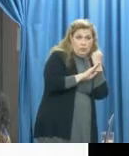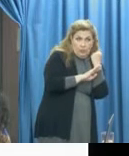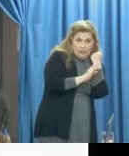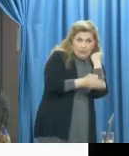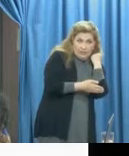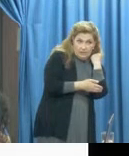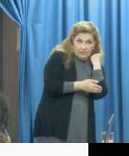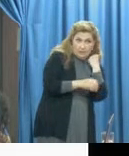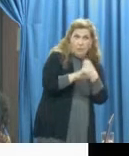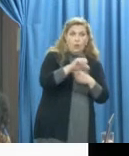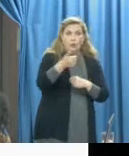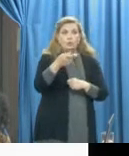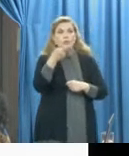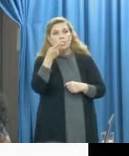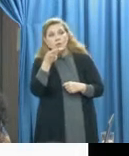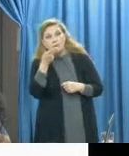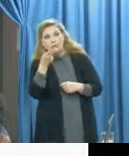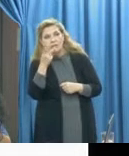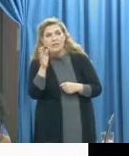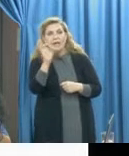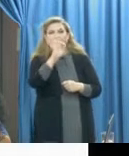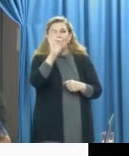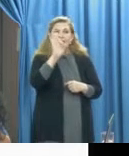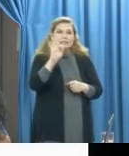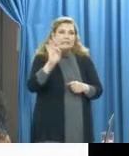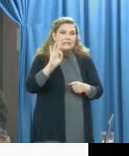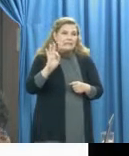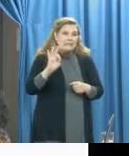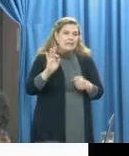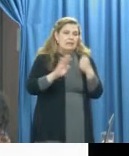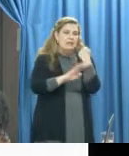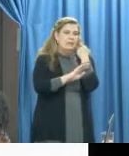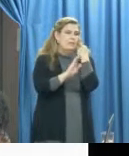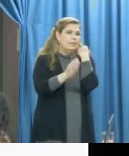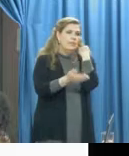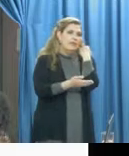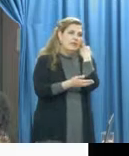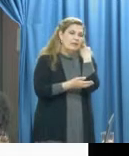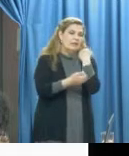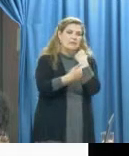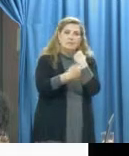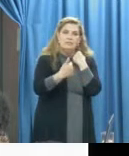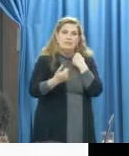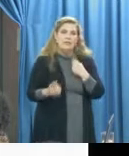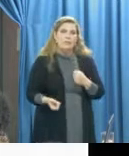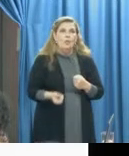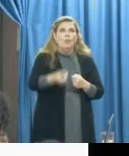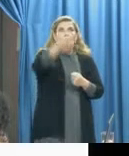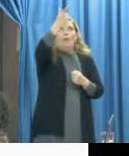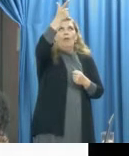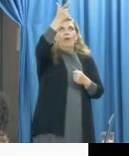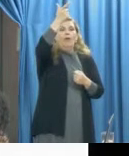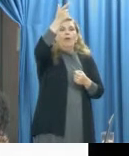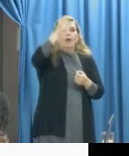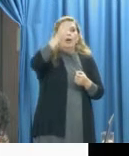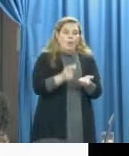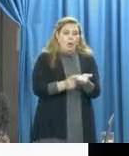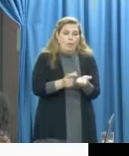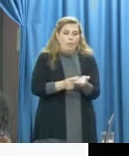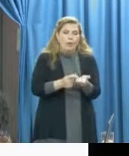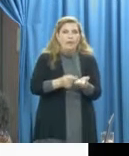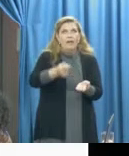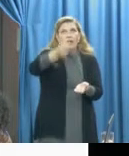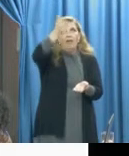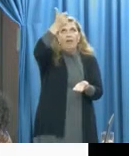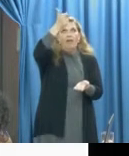sano. Es una probabilidad empírica para cada embarazo. Es como si aventáramos volados, ¿no?